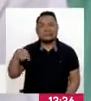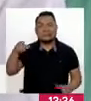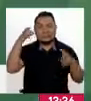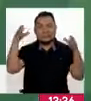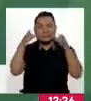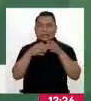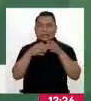dado autorización